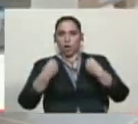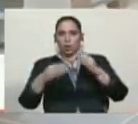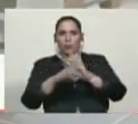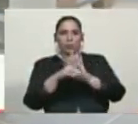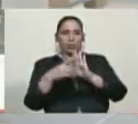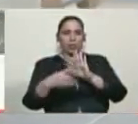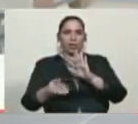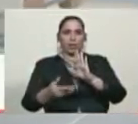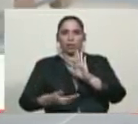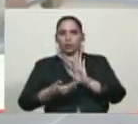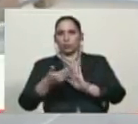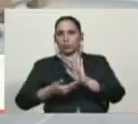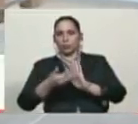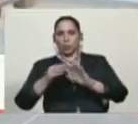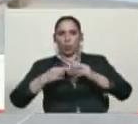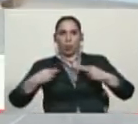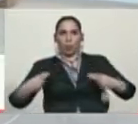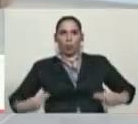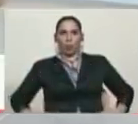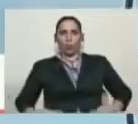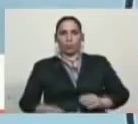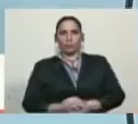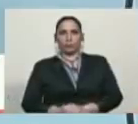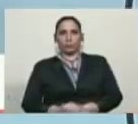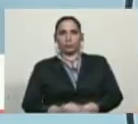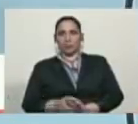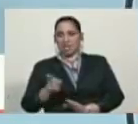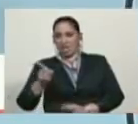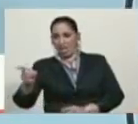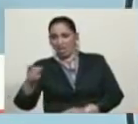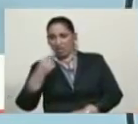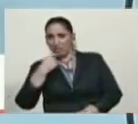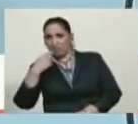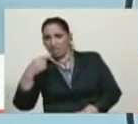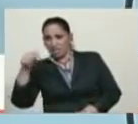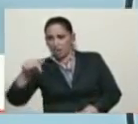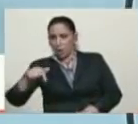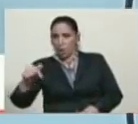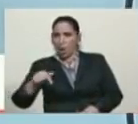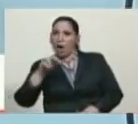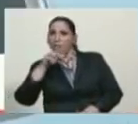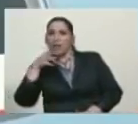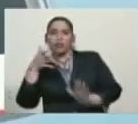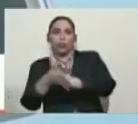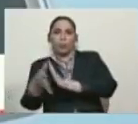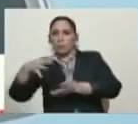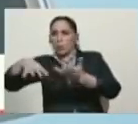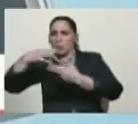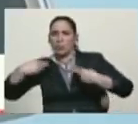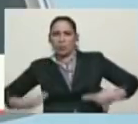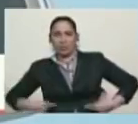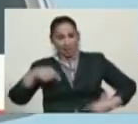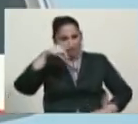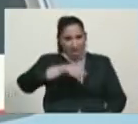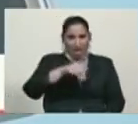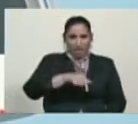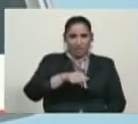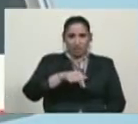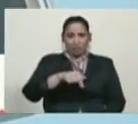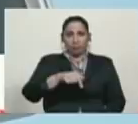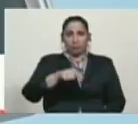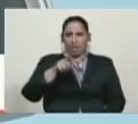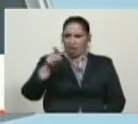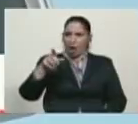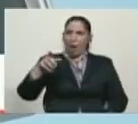fundamental esos que andan hoy queriendo hablar de crisis humanitaria esta es la crisis humanitaria